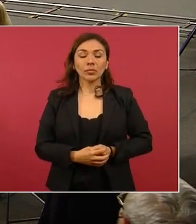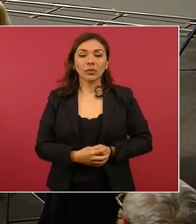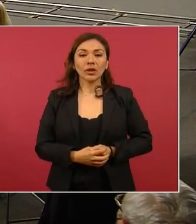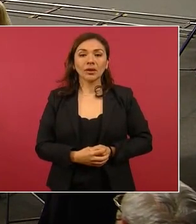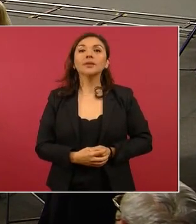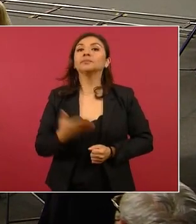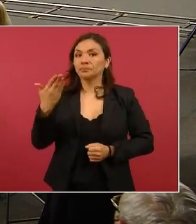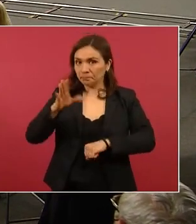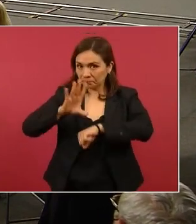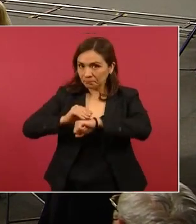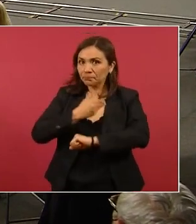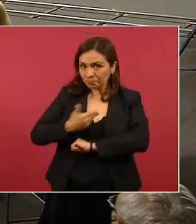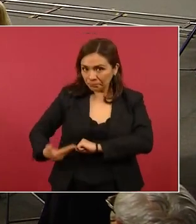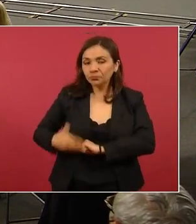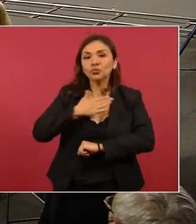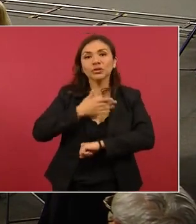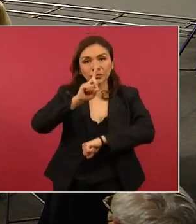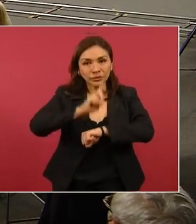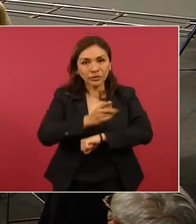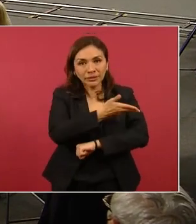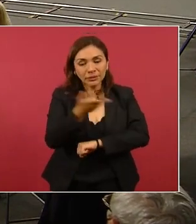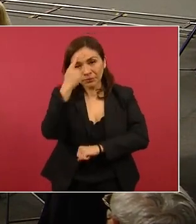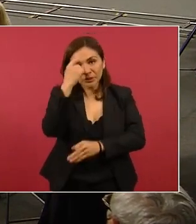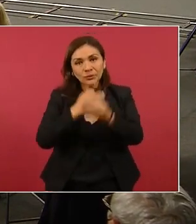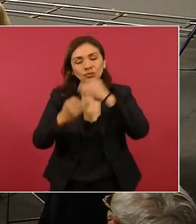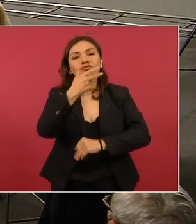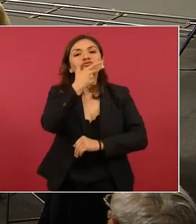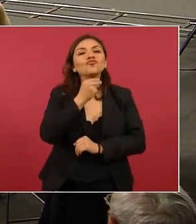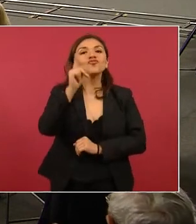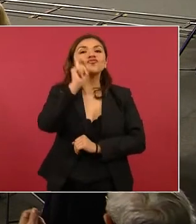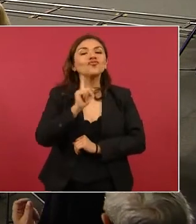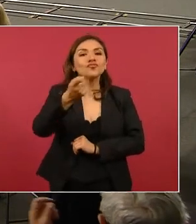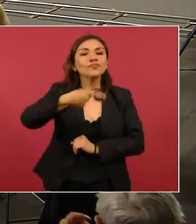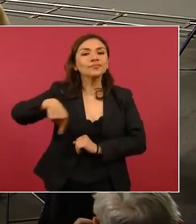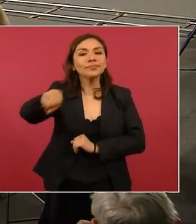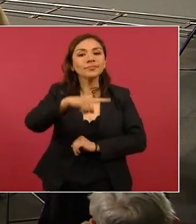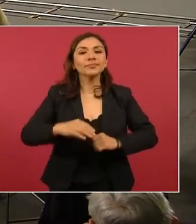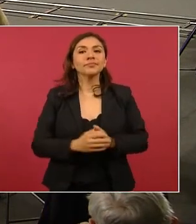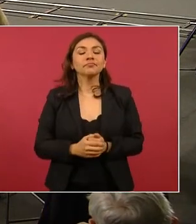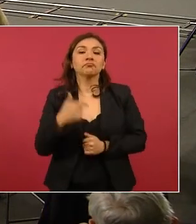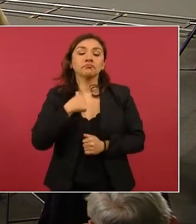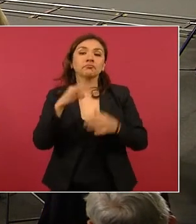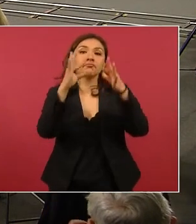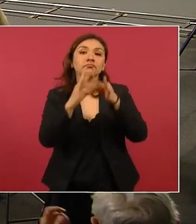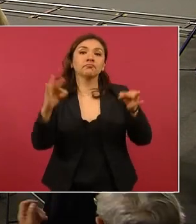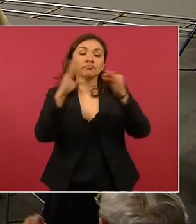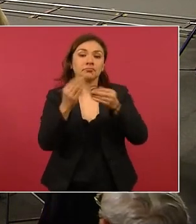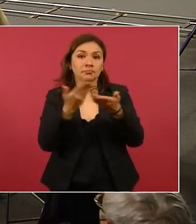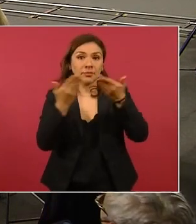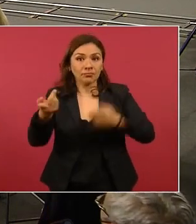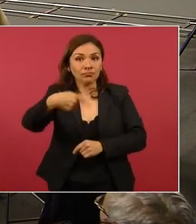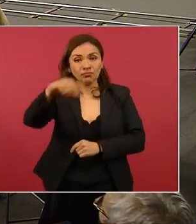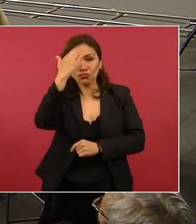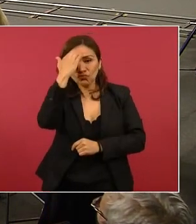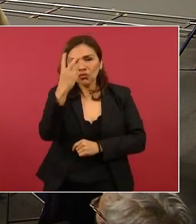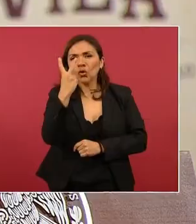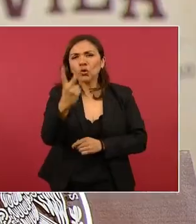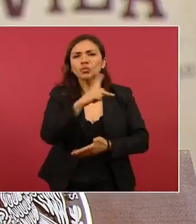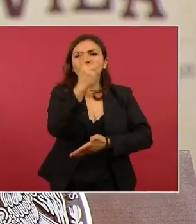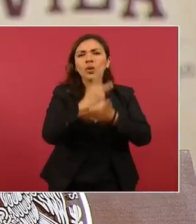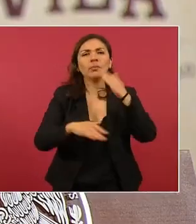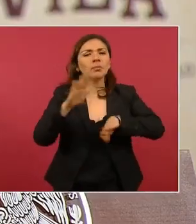Con su permiso, señor presidente, buenos días a todos, a todas. Informo a ustedes de dos